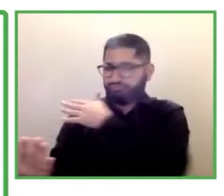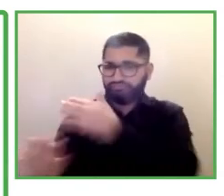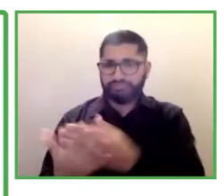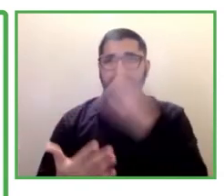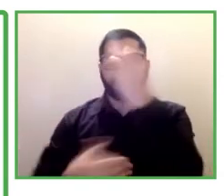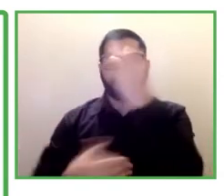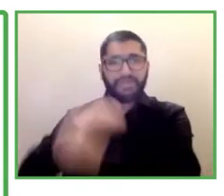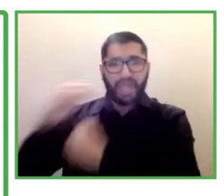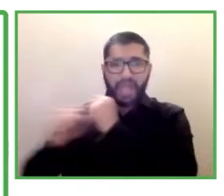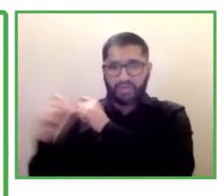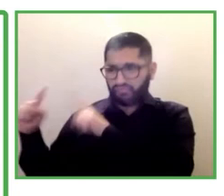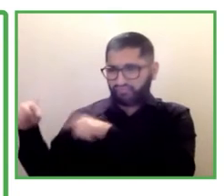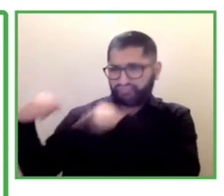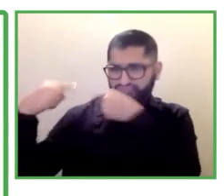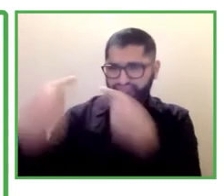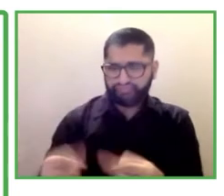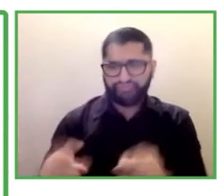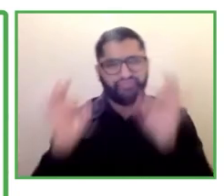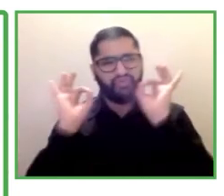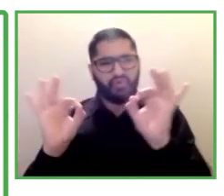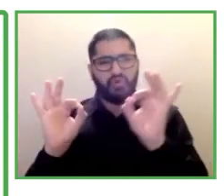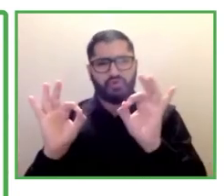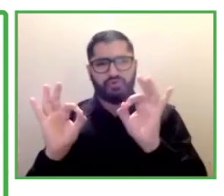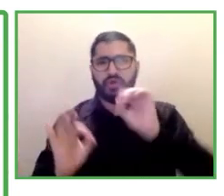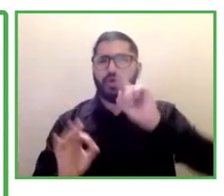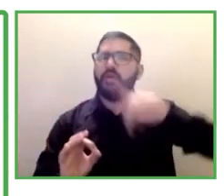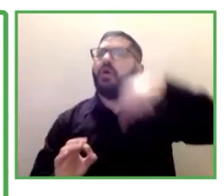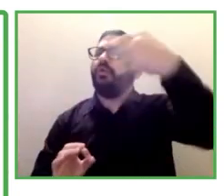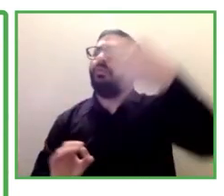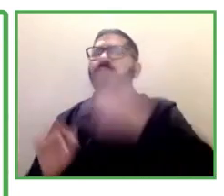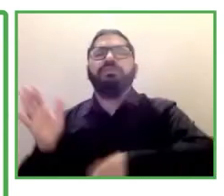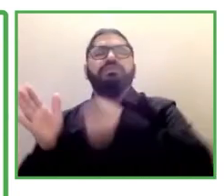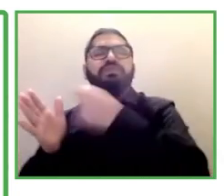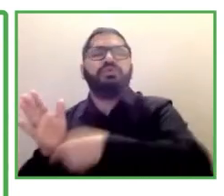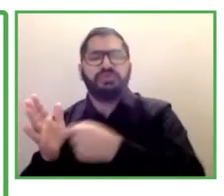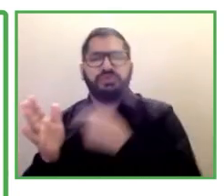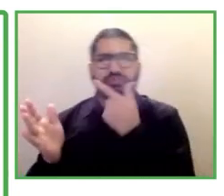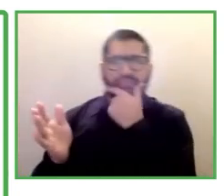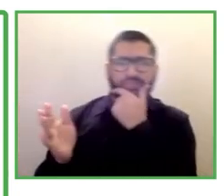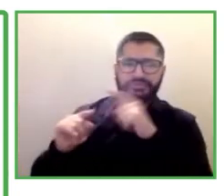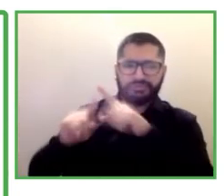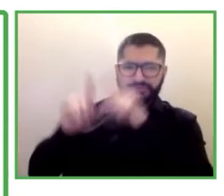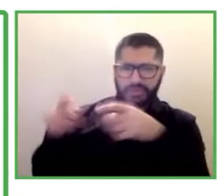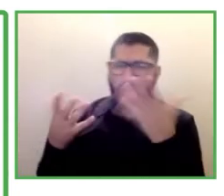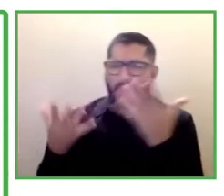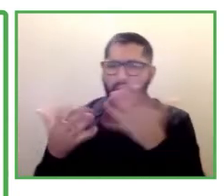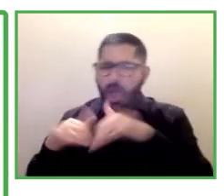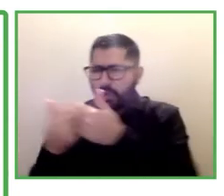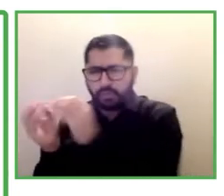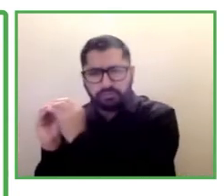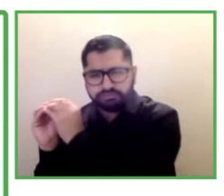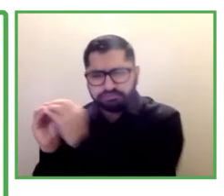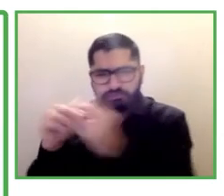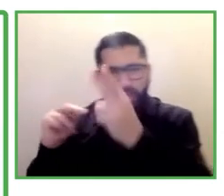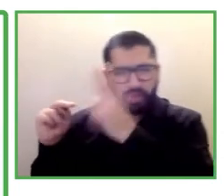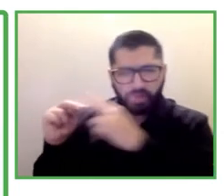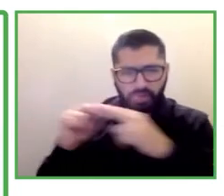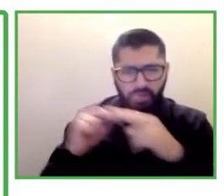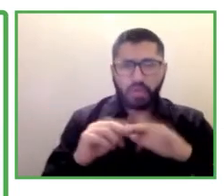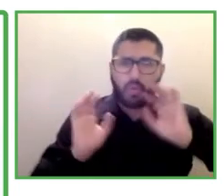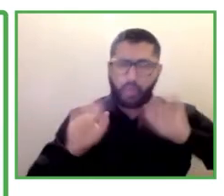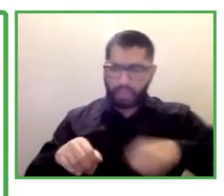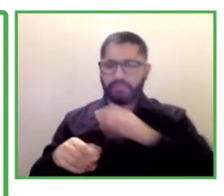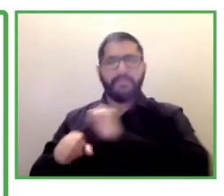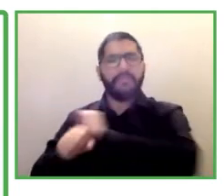cómo lo vamos a hacer, cómo lo vamos a lograr por la pandemia y todo eso. Seguimos trabajando en esto y